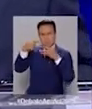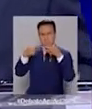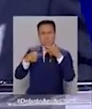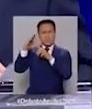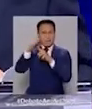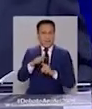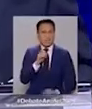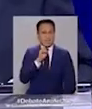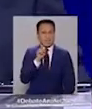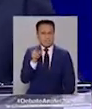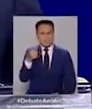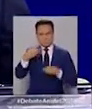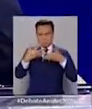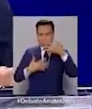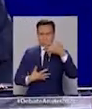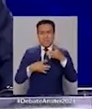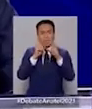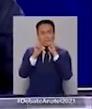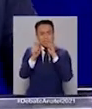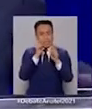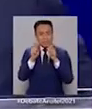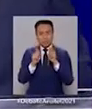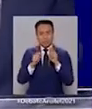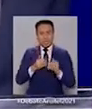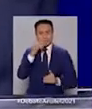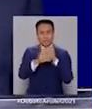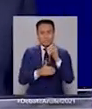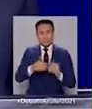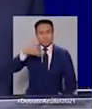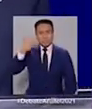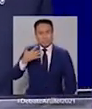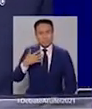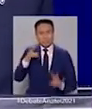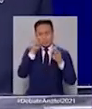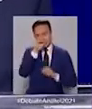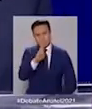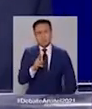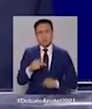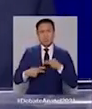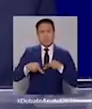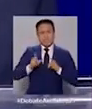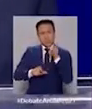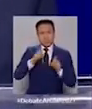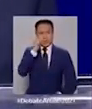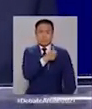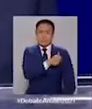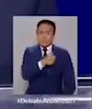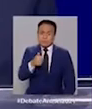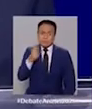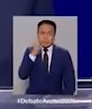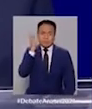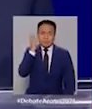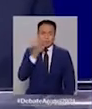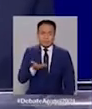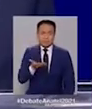que José Antonio Kast pase la segunda vuelta, él logra por primera vez este Frente Social Cristiano, así se llama la